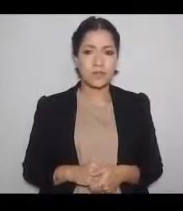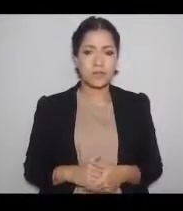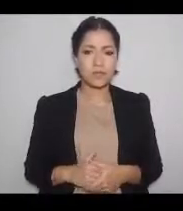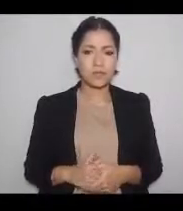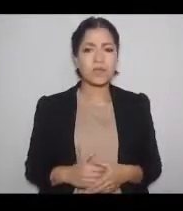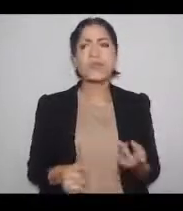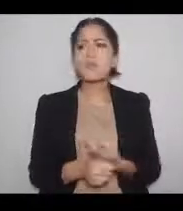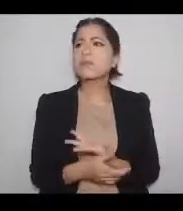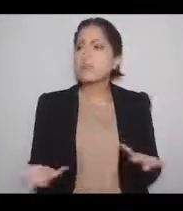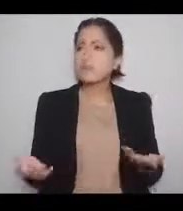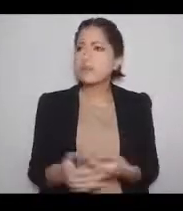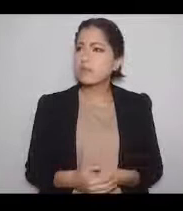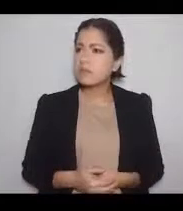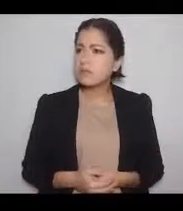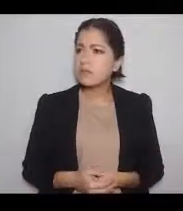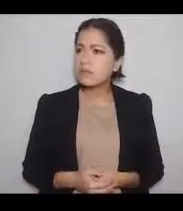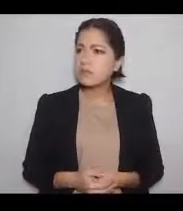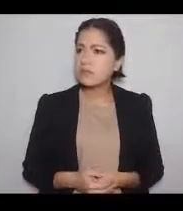¿Qué pasa?